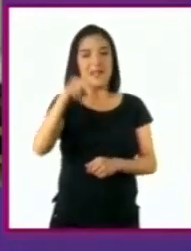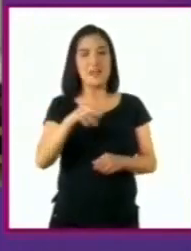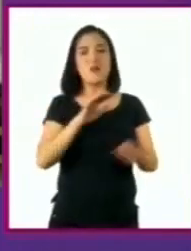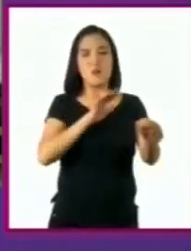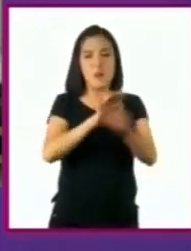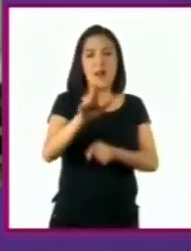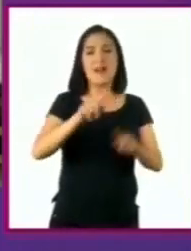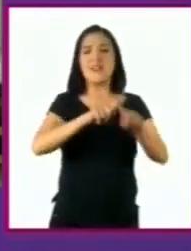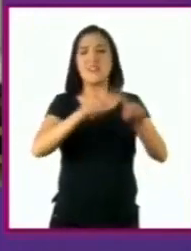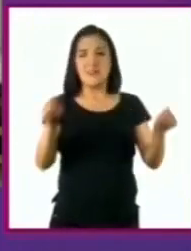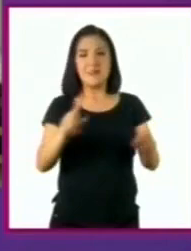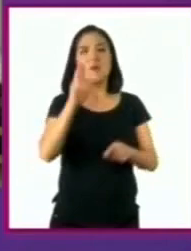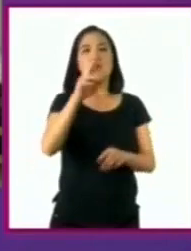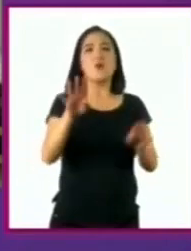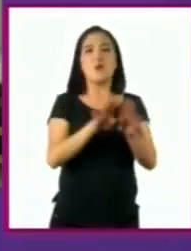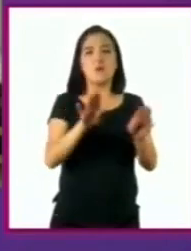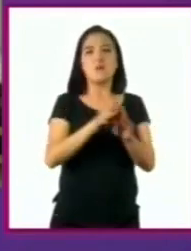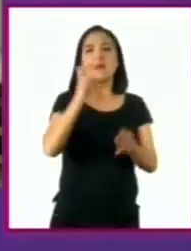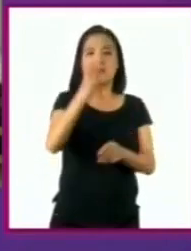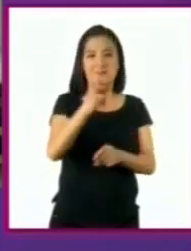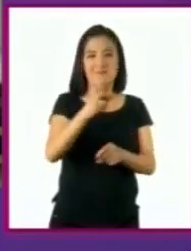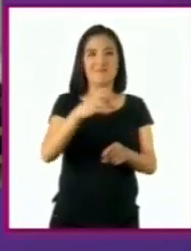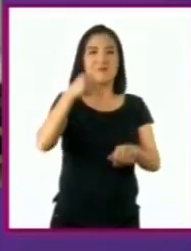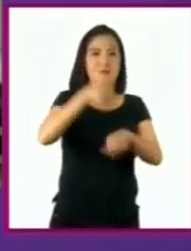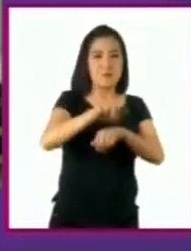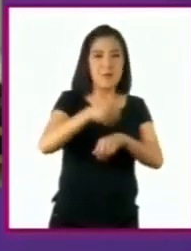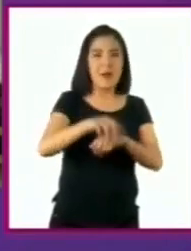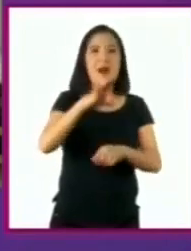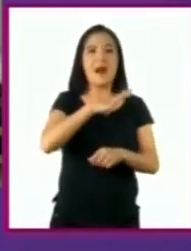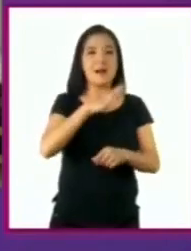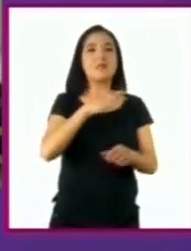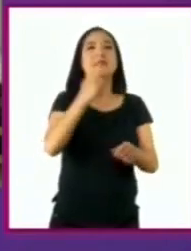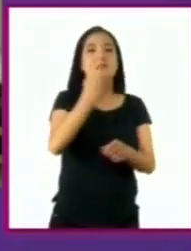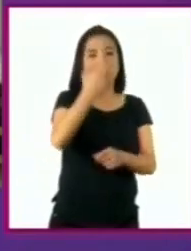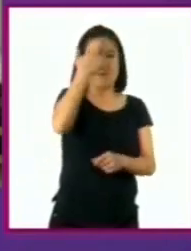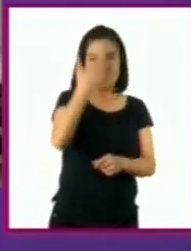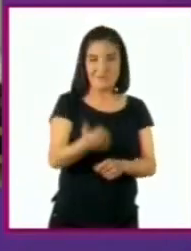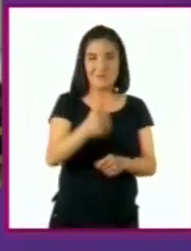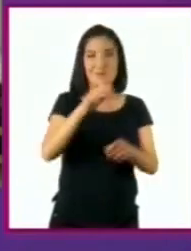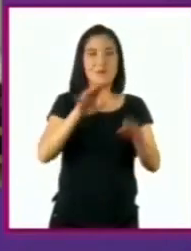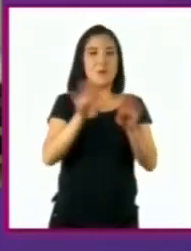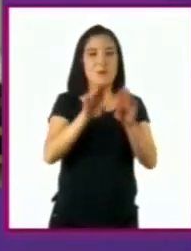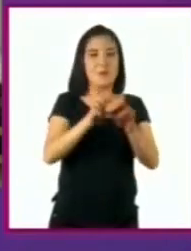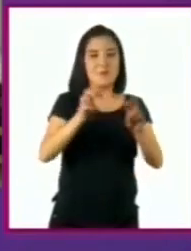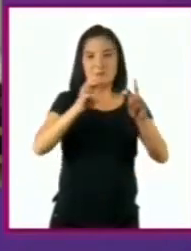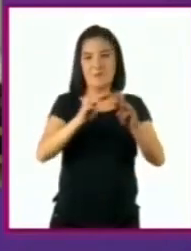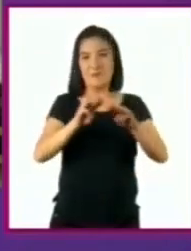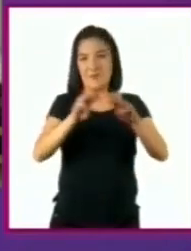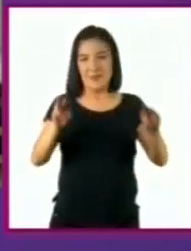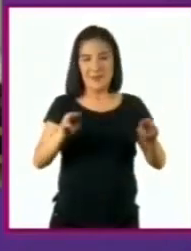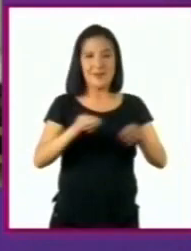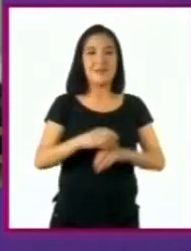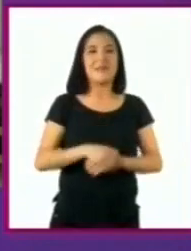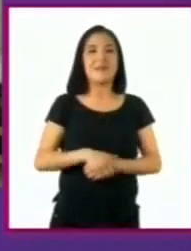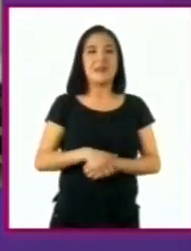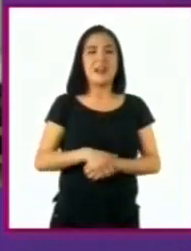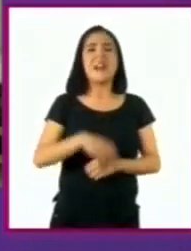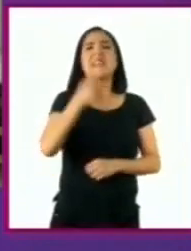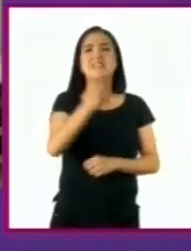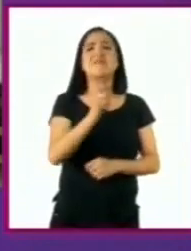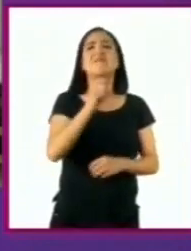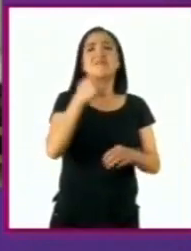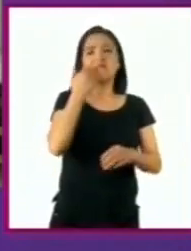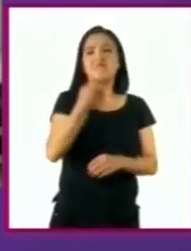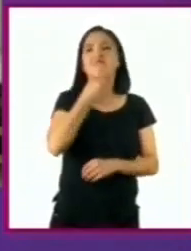que las medidas de los segmentos correspondientes guarden la misma razón de proporcionalidad. Quiere decir que